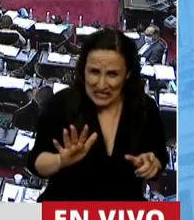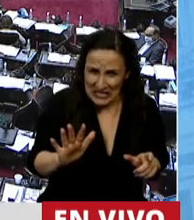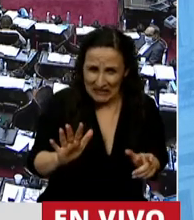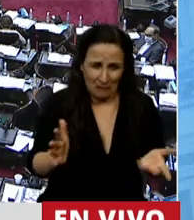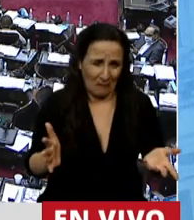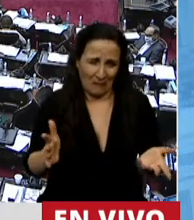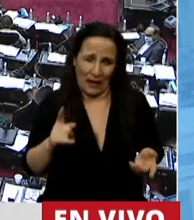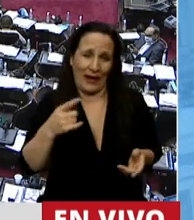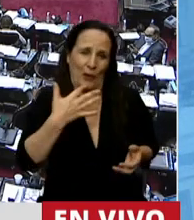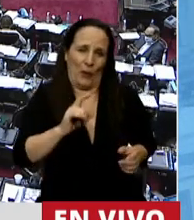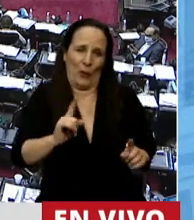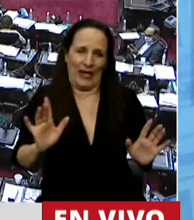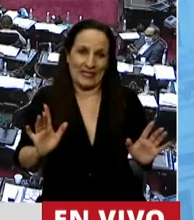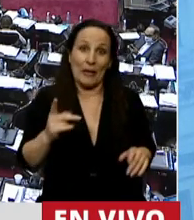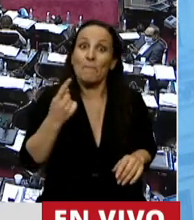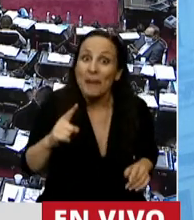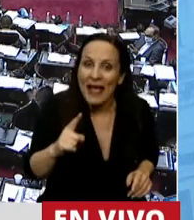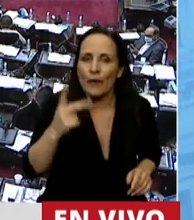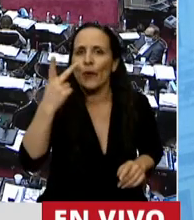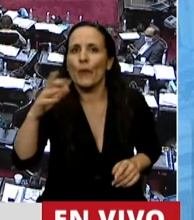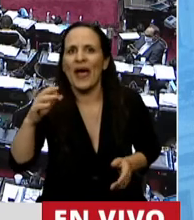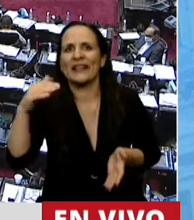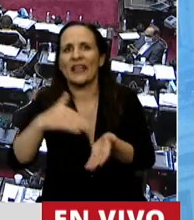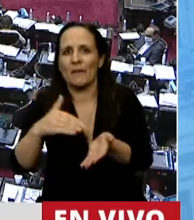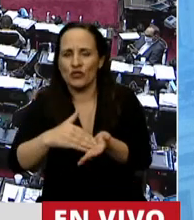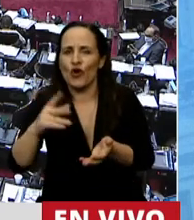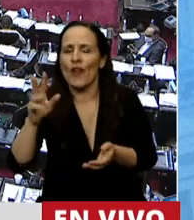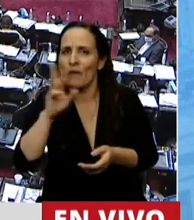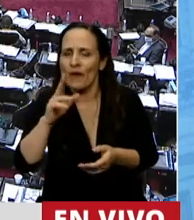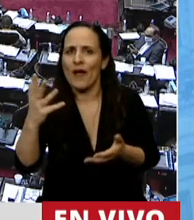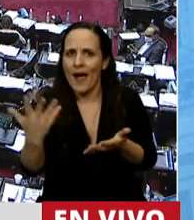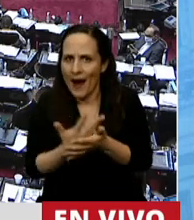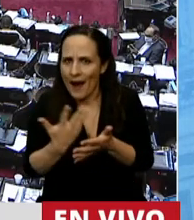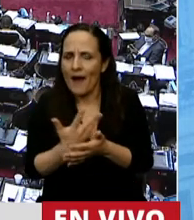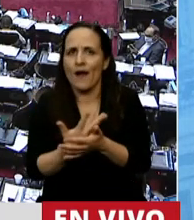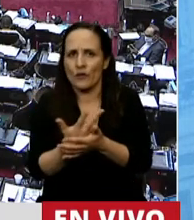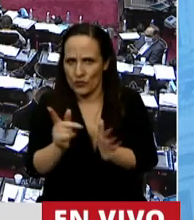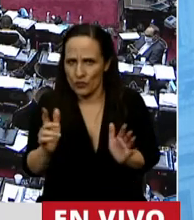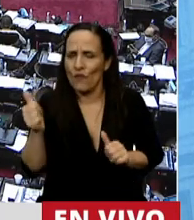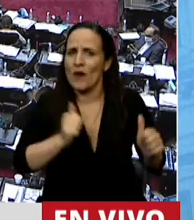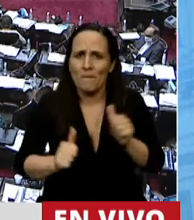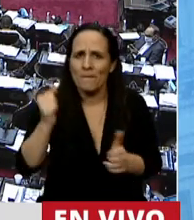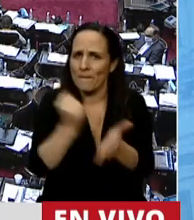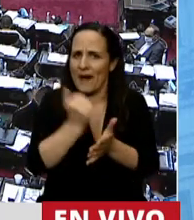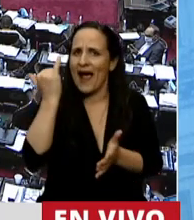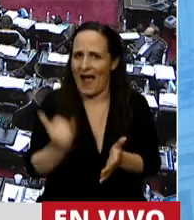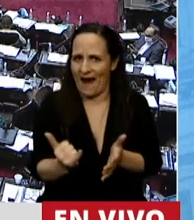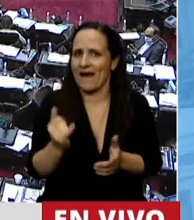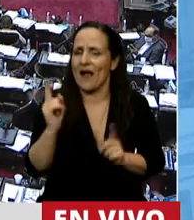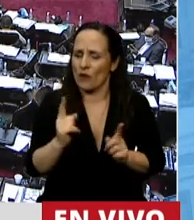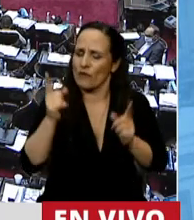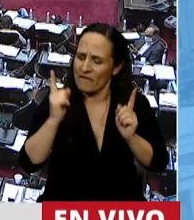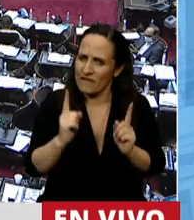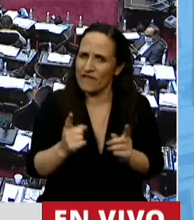verdad, pero sí que hay 20 millones de argentinas que las hemos lesionado, cuyas algunas lesiones todavía persisten, ¿no es